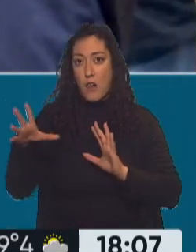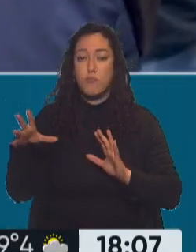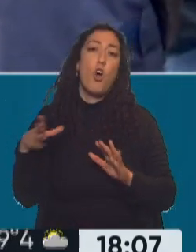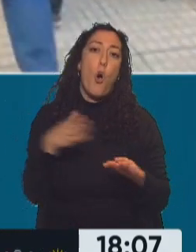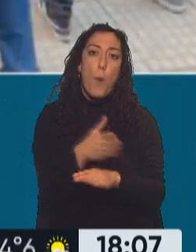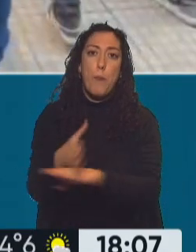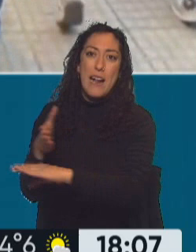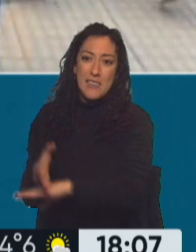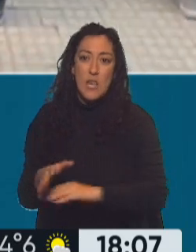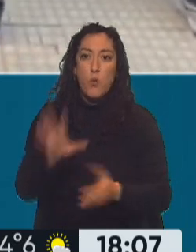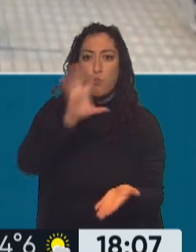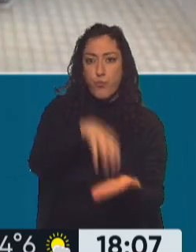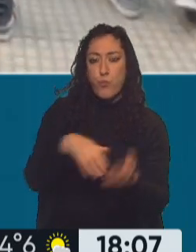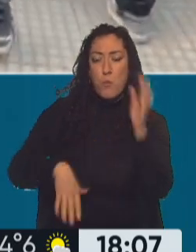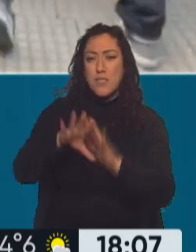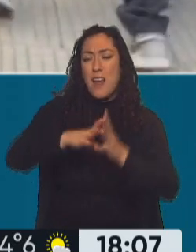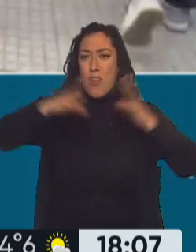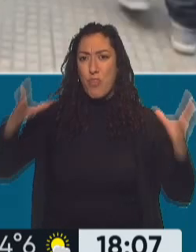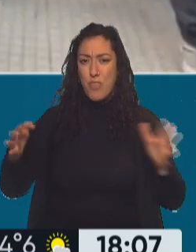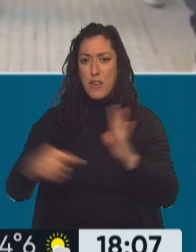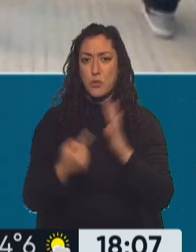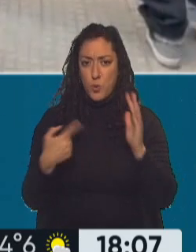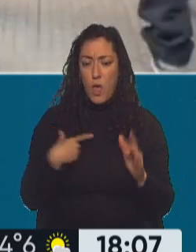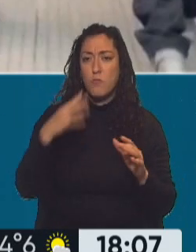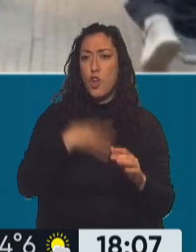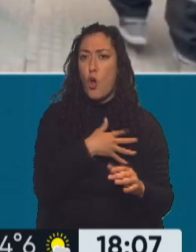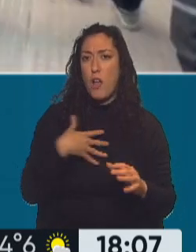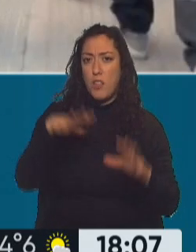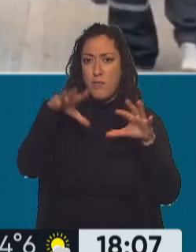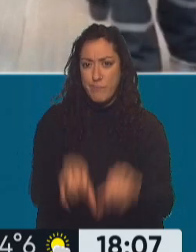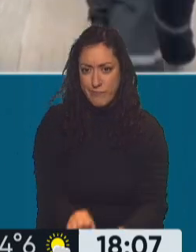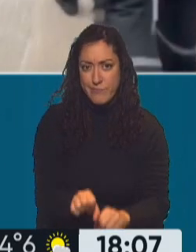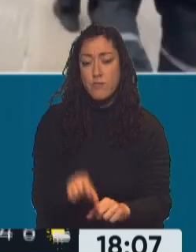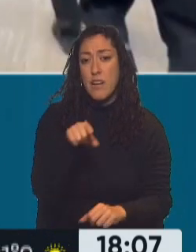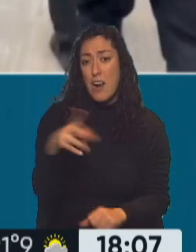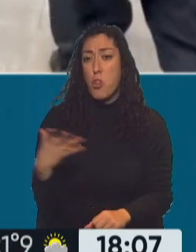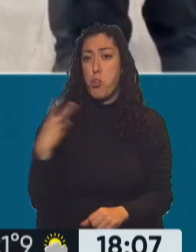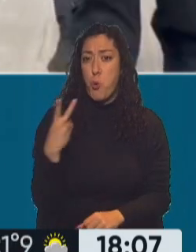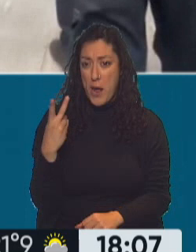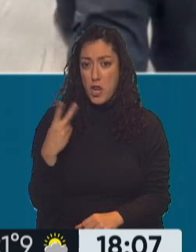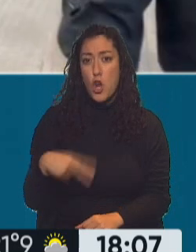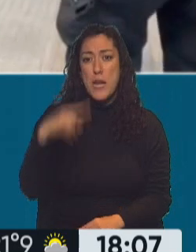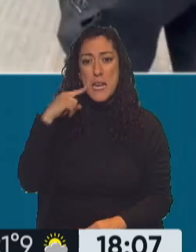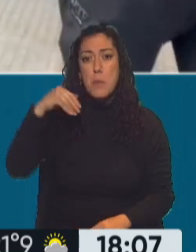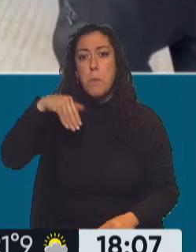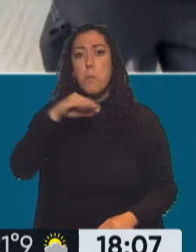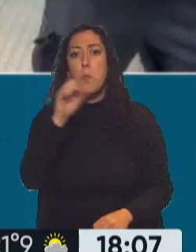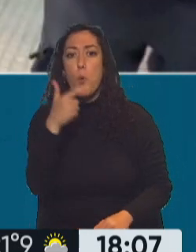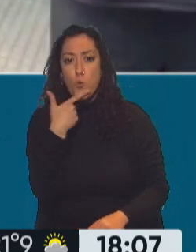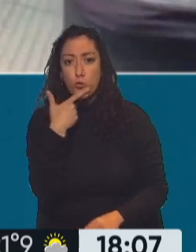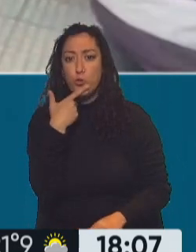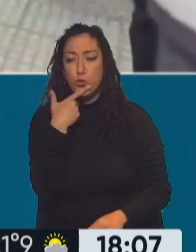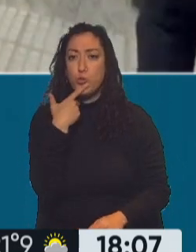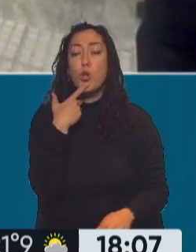La mayor cueva de la City porteña. Cayó el croata, que es el dueño de Nimbus. En los operativos